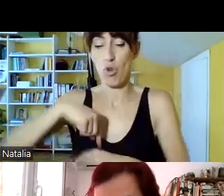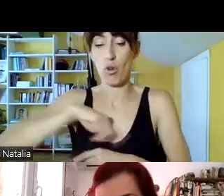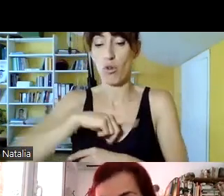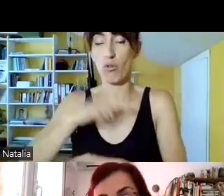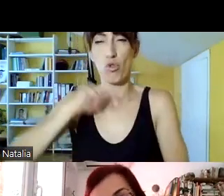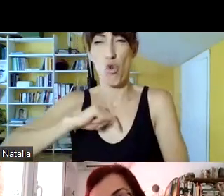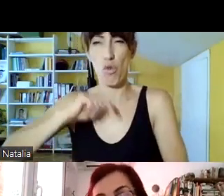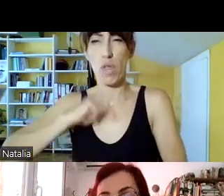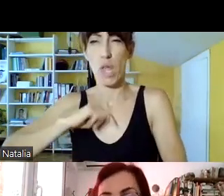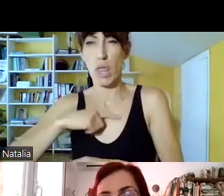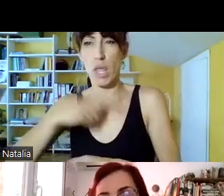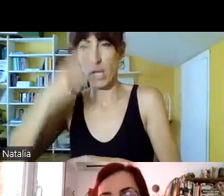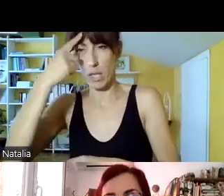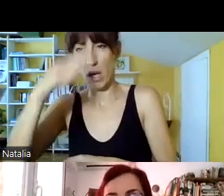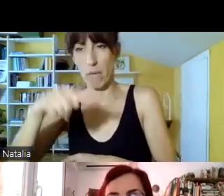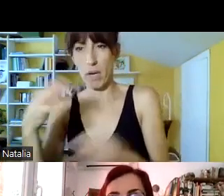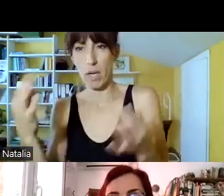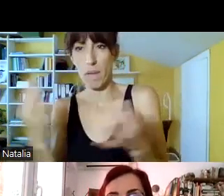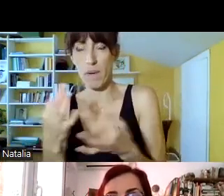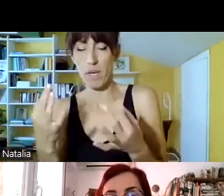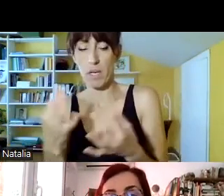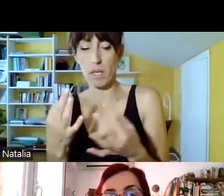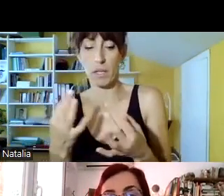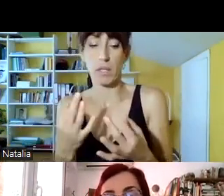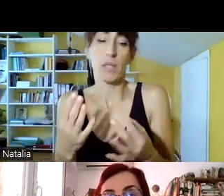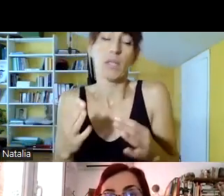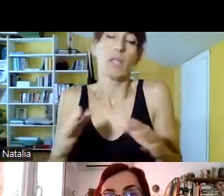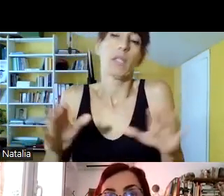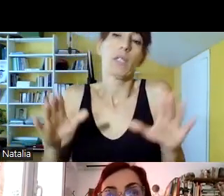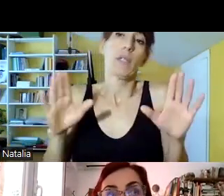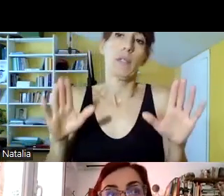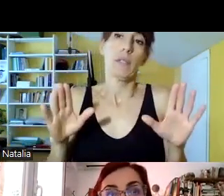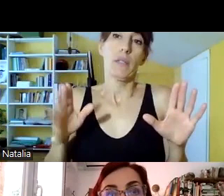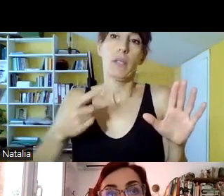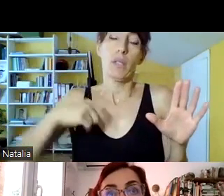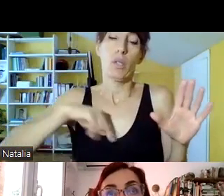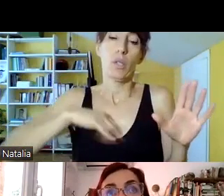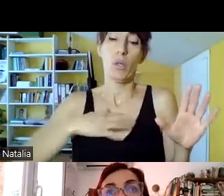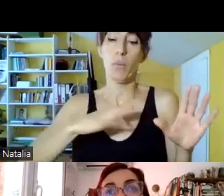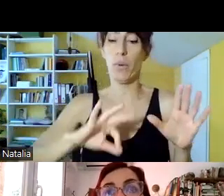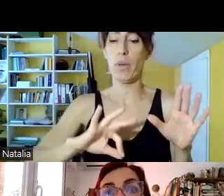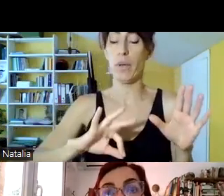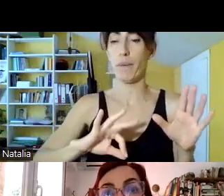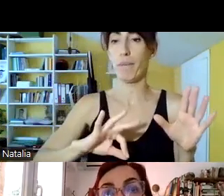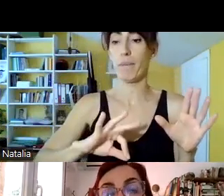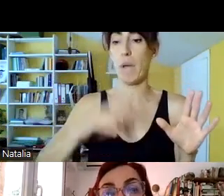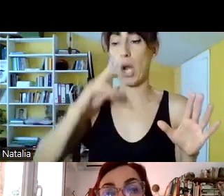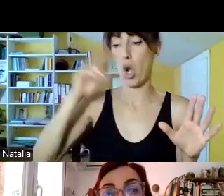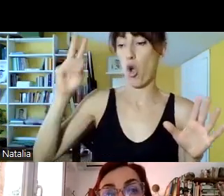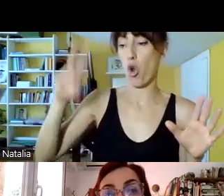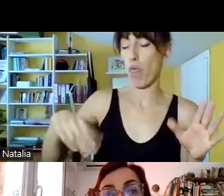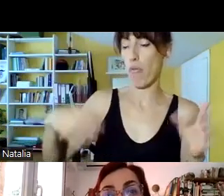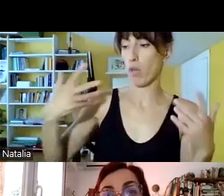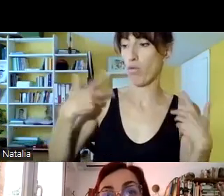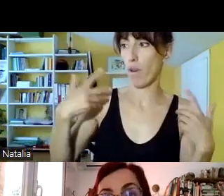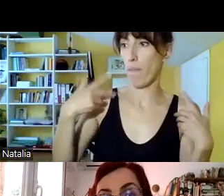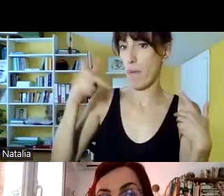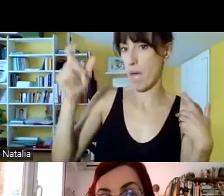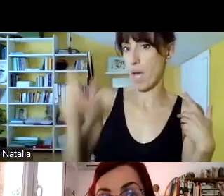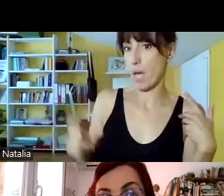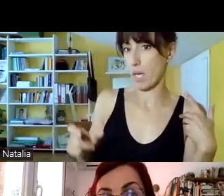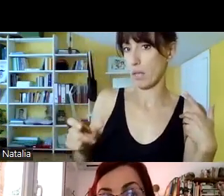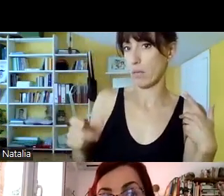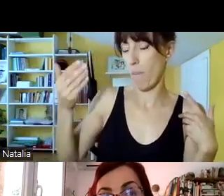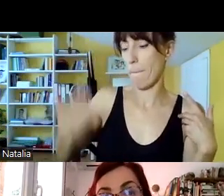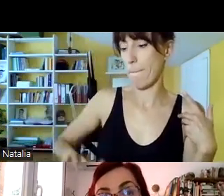de qué pasa, y sin embargo poder ser capaces de reconocer el sufrimiento y validar